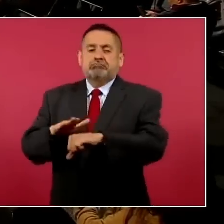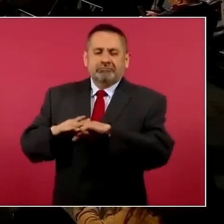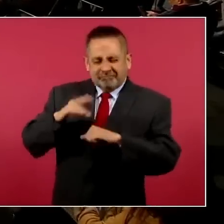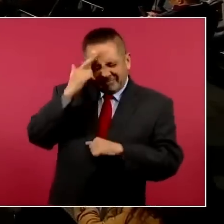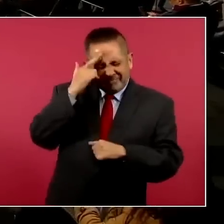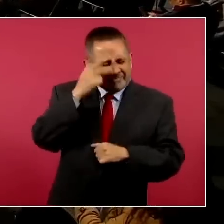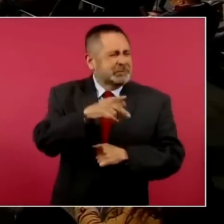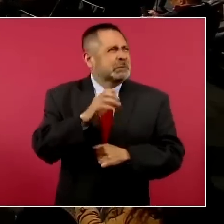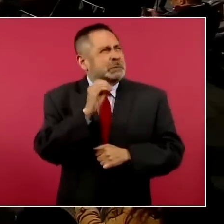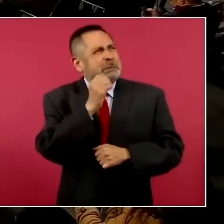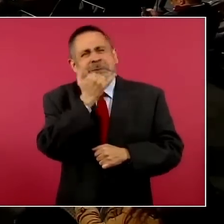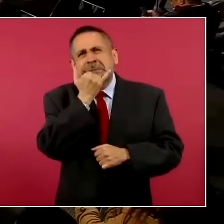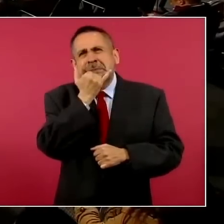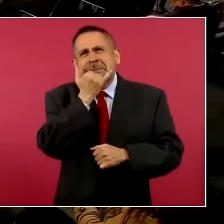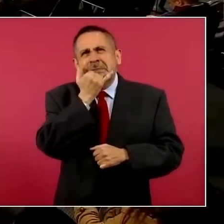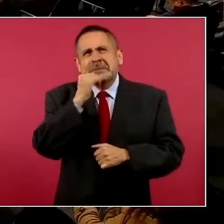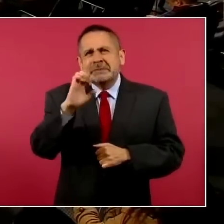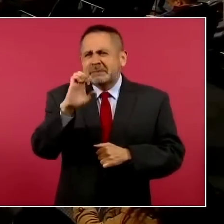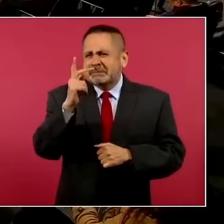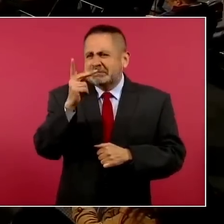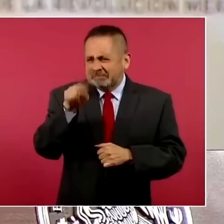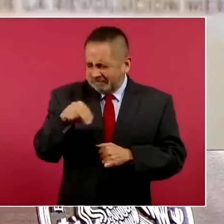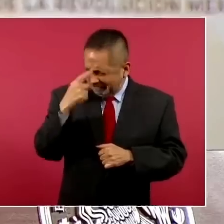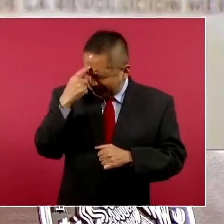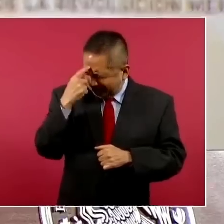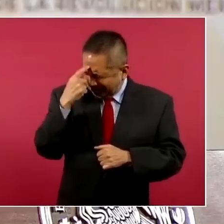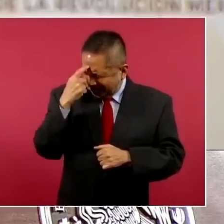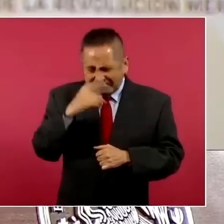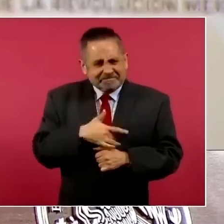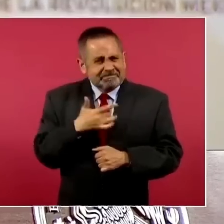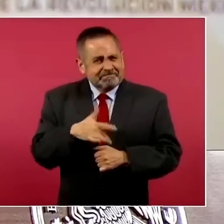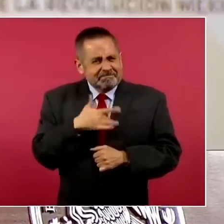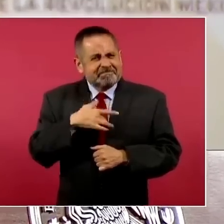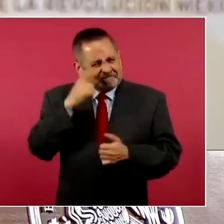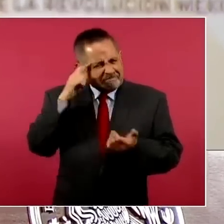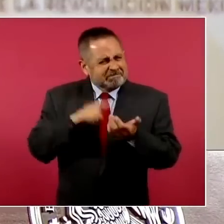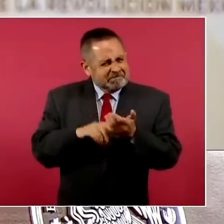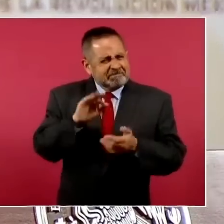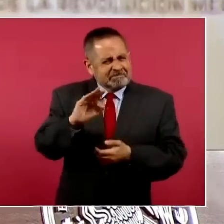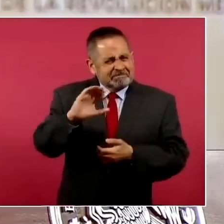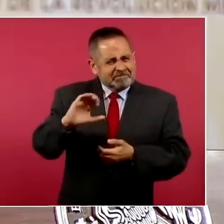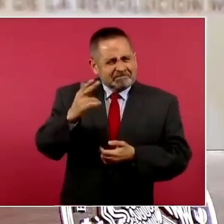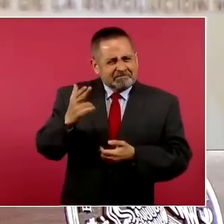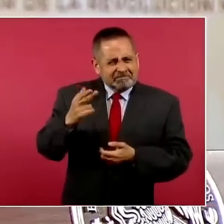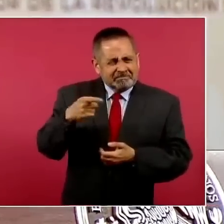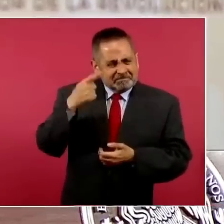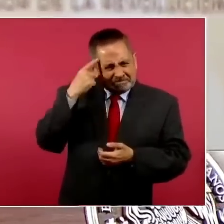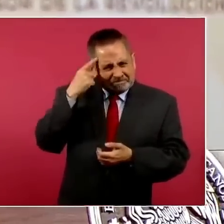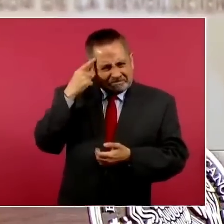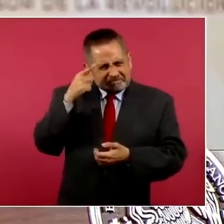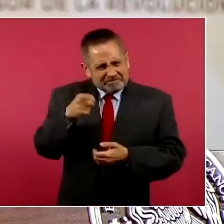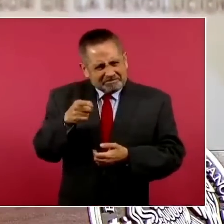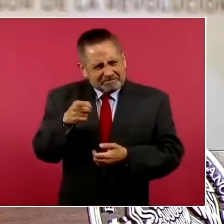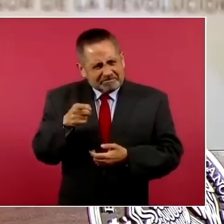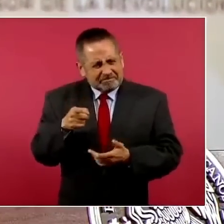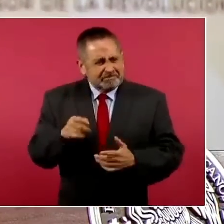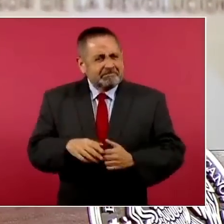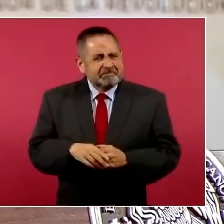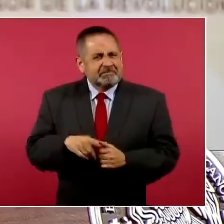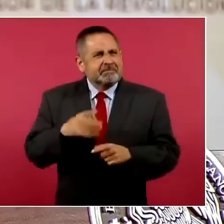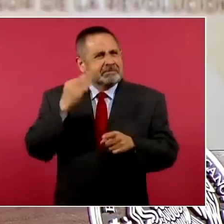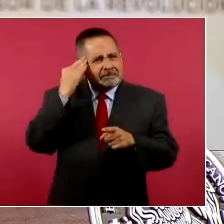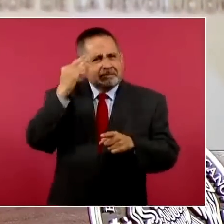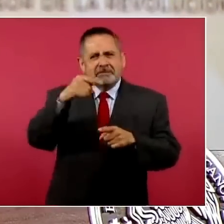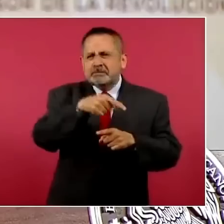o fue Peña, creo que Calderón, porque fue cuando estaba